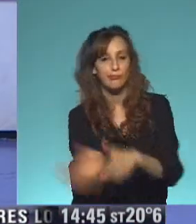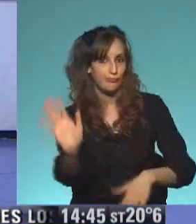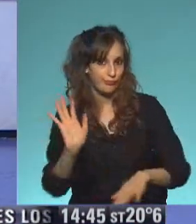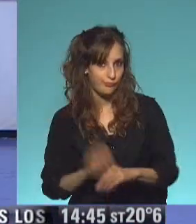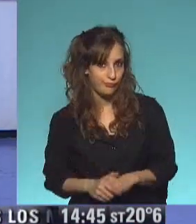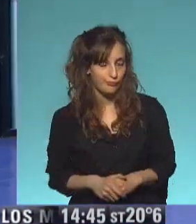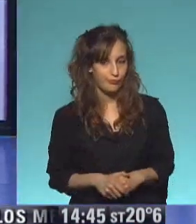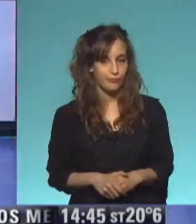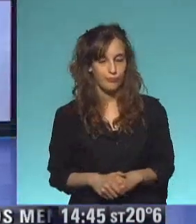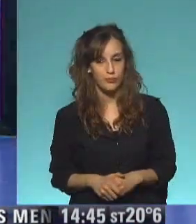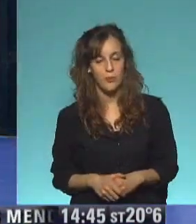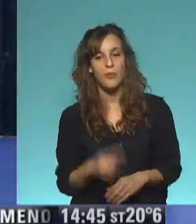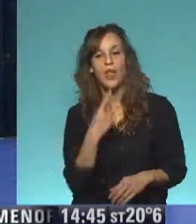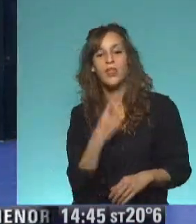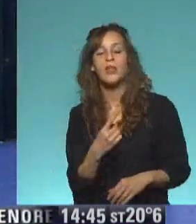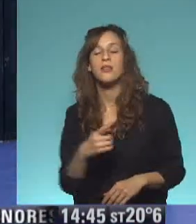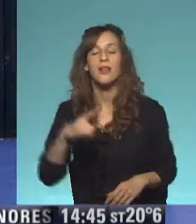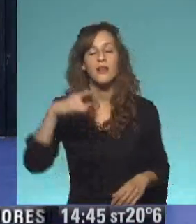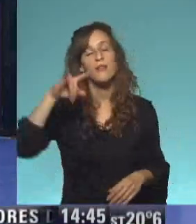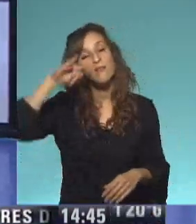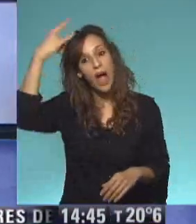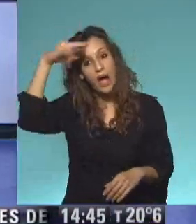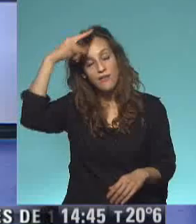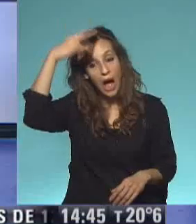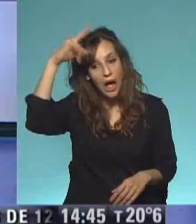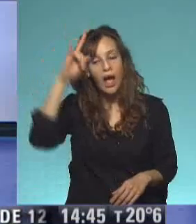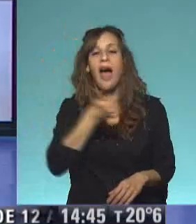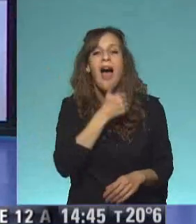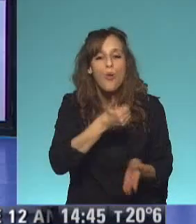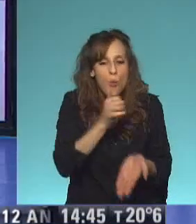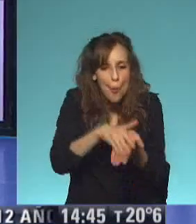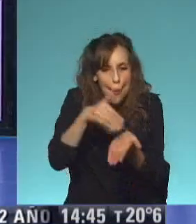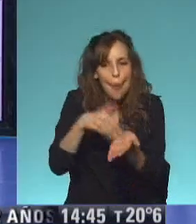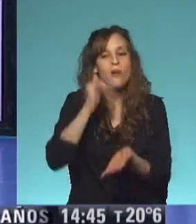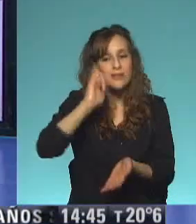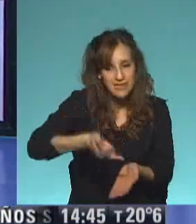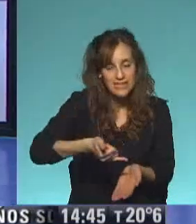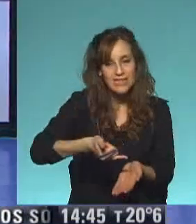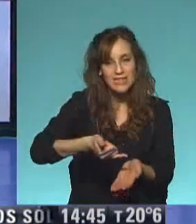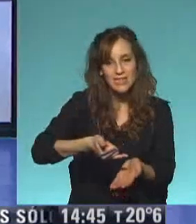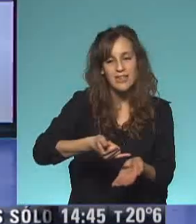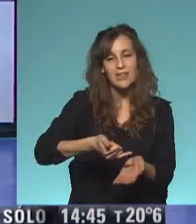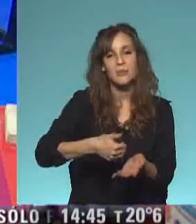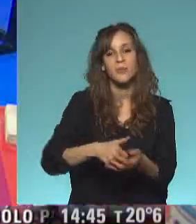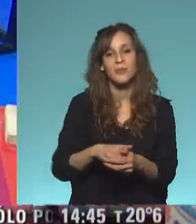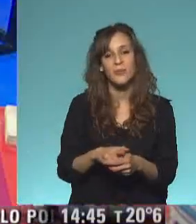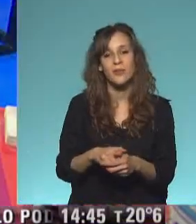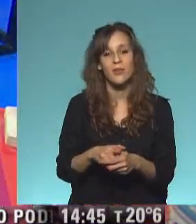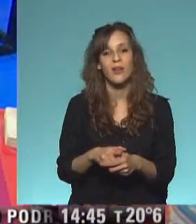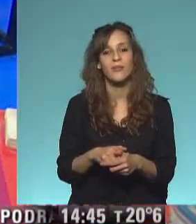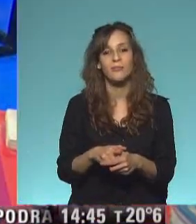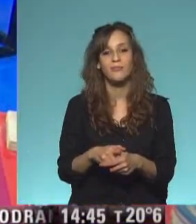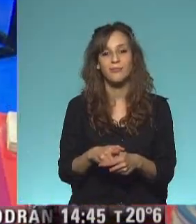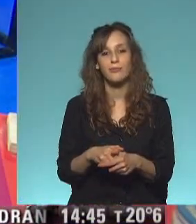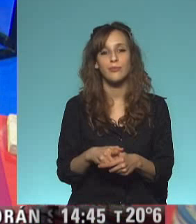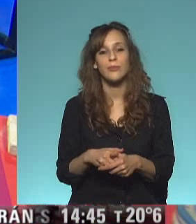quiere tomar el agua. El agua si quiere apagar el fuego. El fuego si quiere quemar al palo. El palo si quiere pegarle